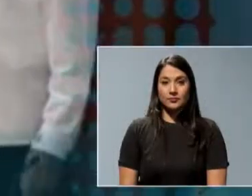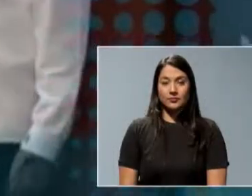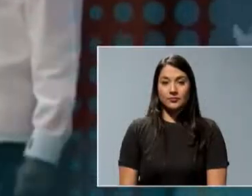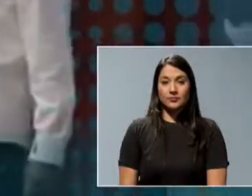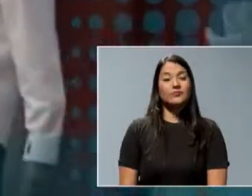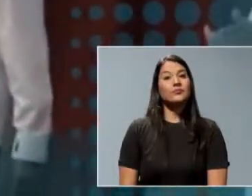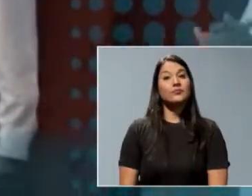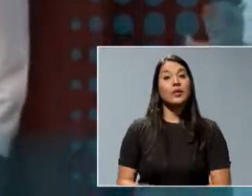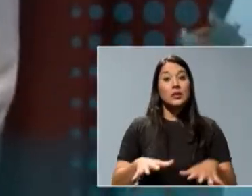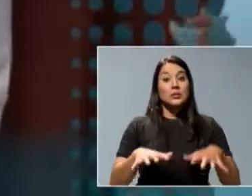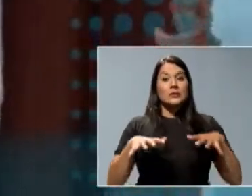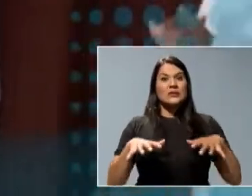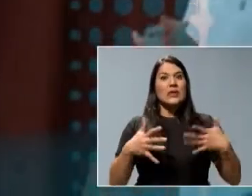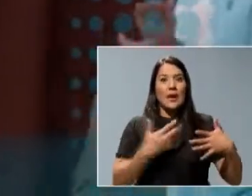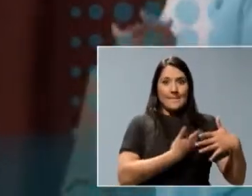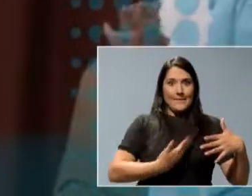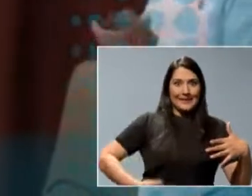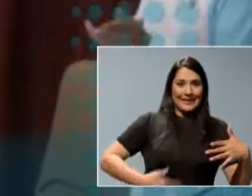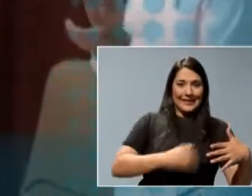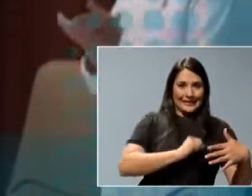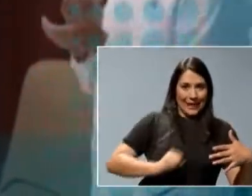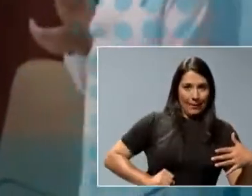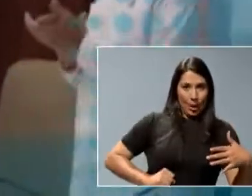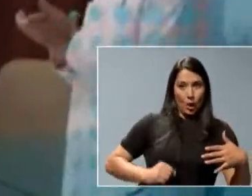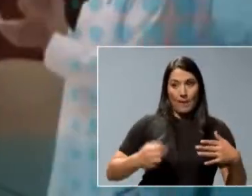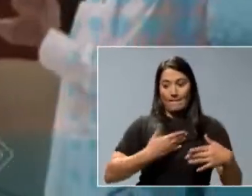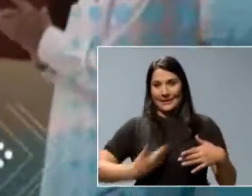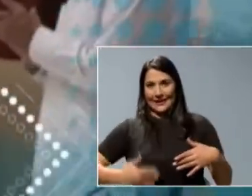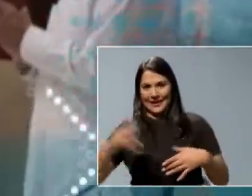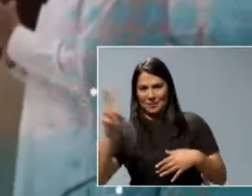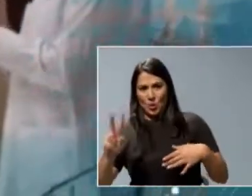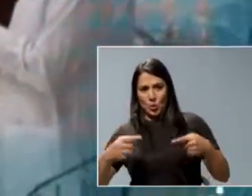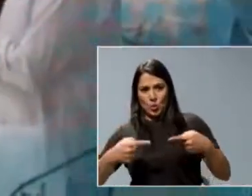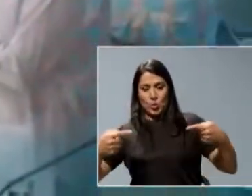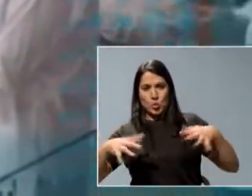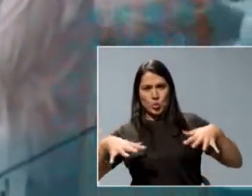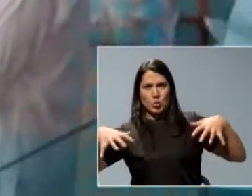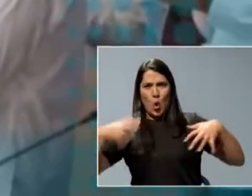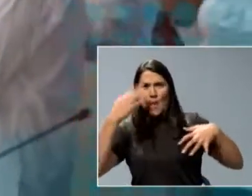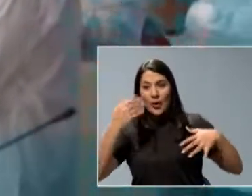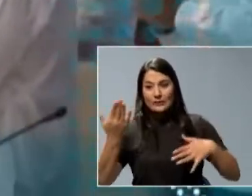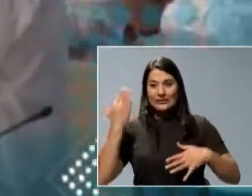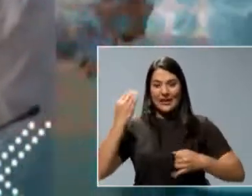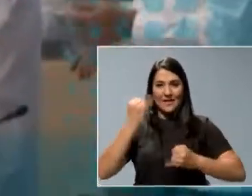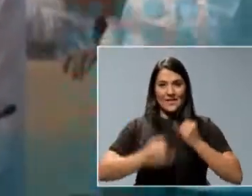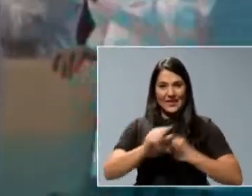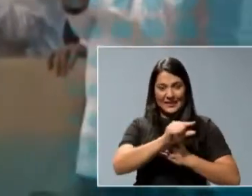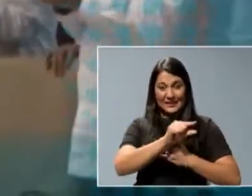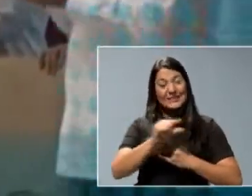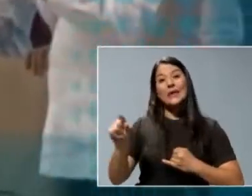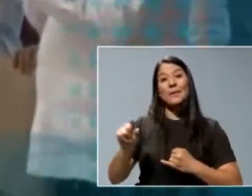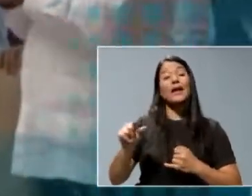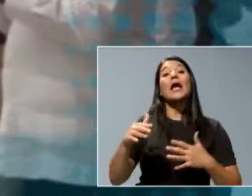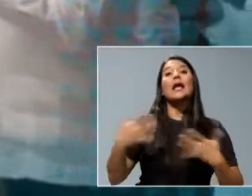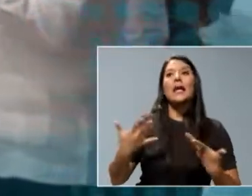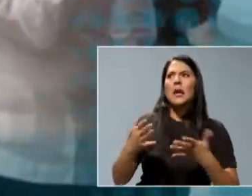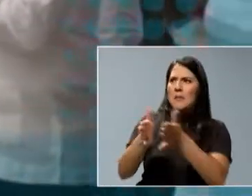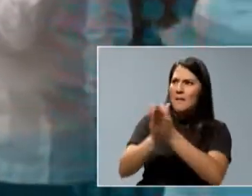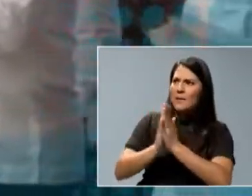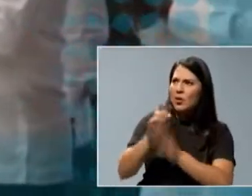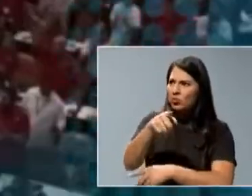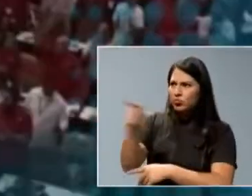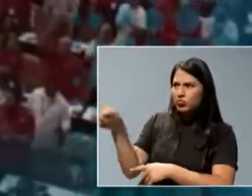La tensión entre los presidentes de El Salvador y Venezuela aumentó luego de la orden del pasado fin de semana en la que Nayib Bukele pidió